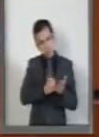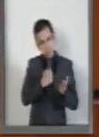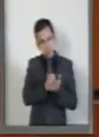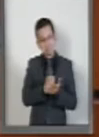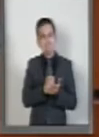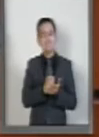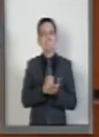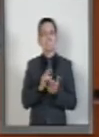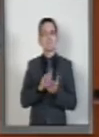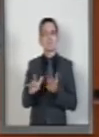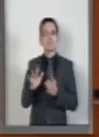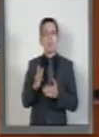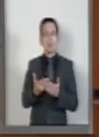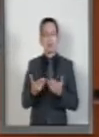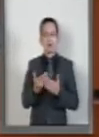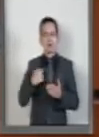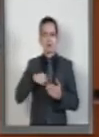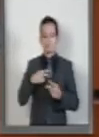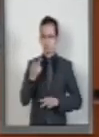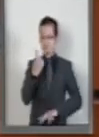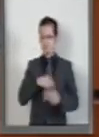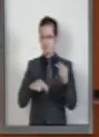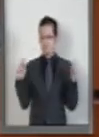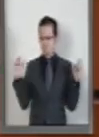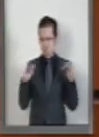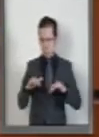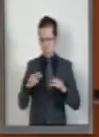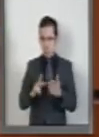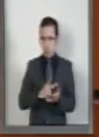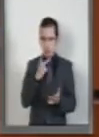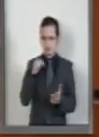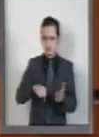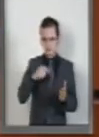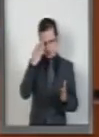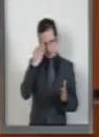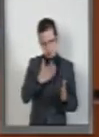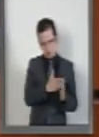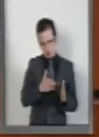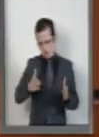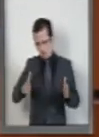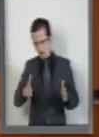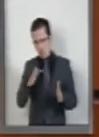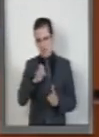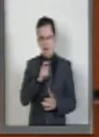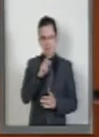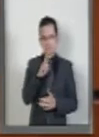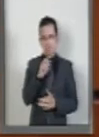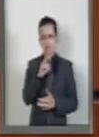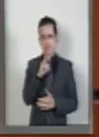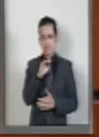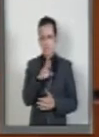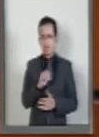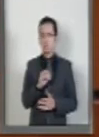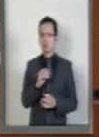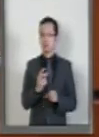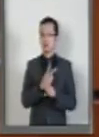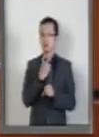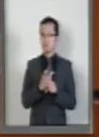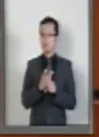nuevamente en un segundo periodo extraordinario para corregir lo que se hizo mal.